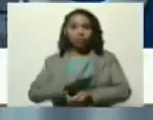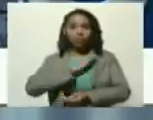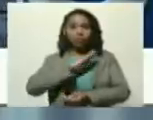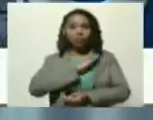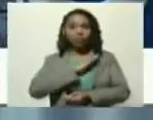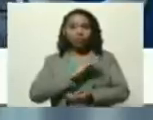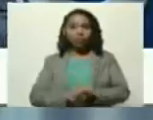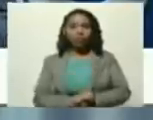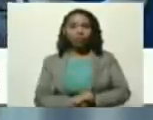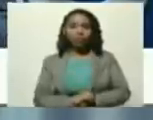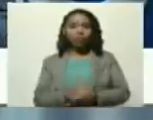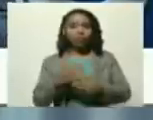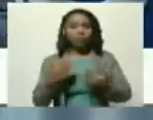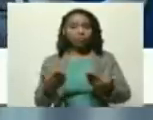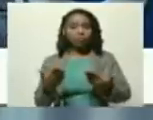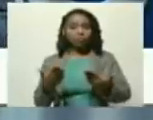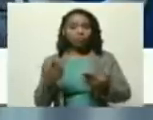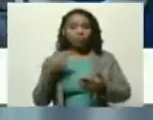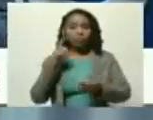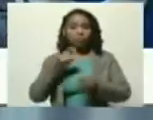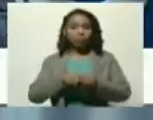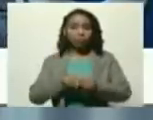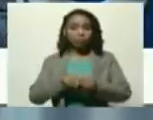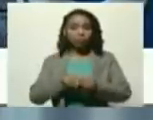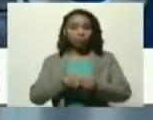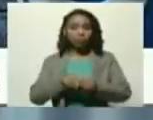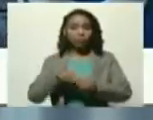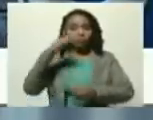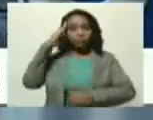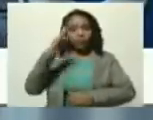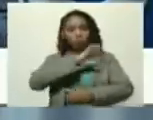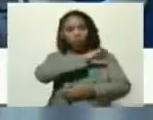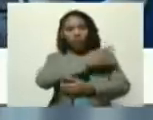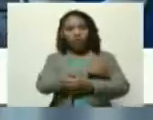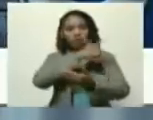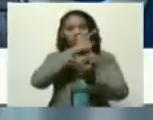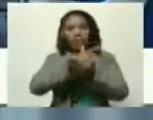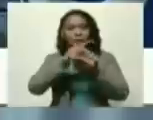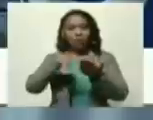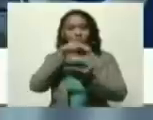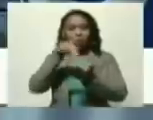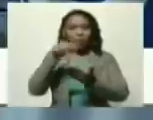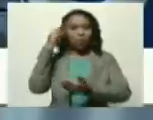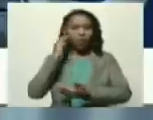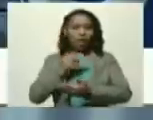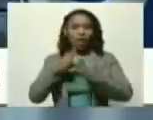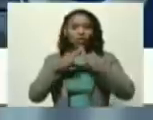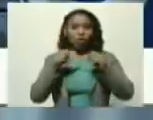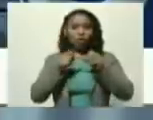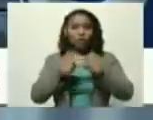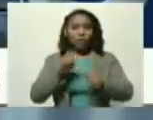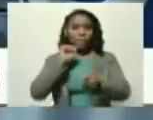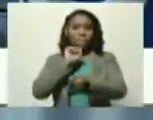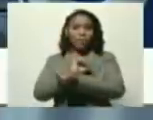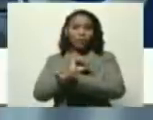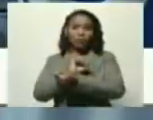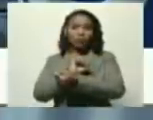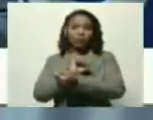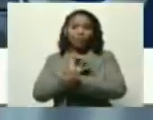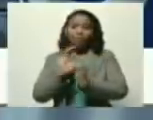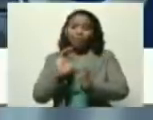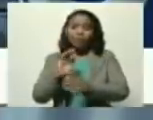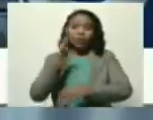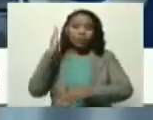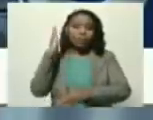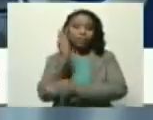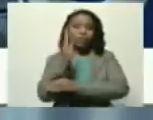perteneciente a el componente ejército de la Fuerza Armada Nacional Bolivariana. Todos quedaron privados de libertad por los delitos